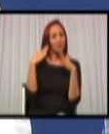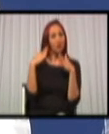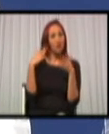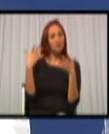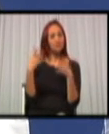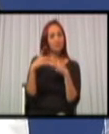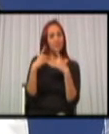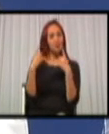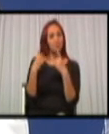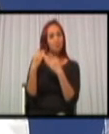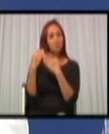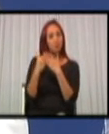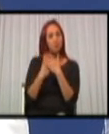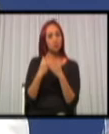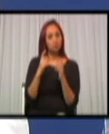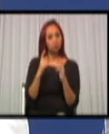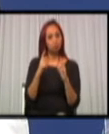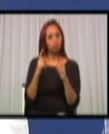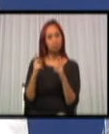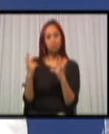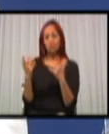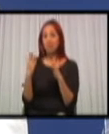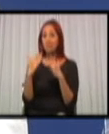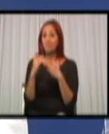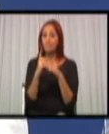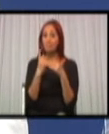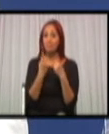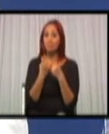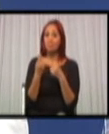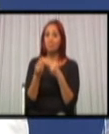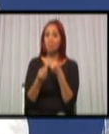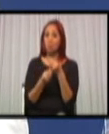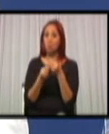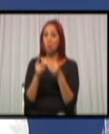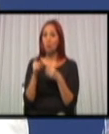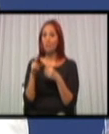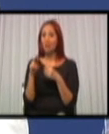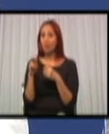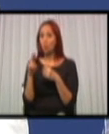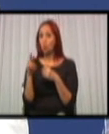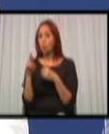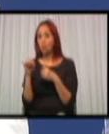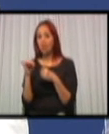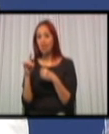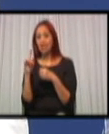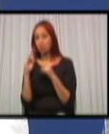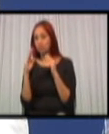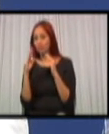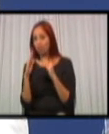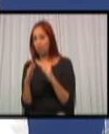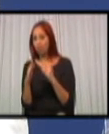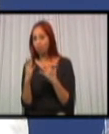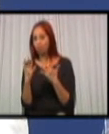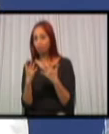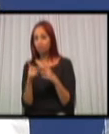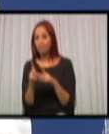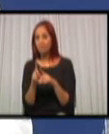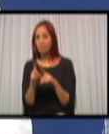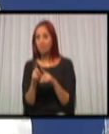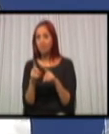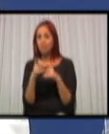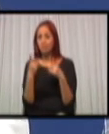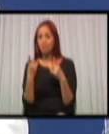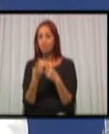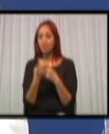el departamento de recaudación tributaria está desenfocado, el departamento de produría está desenfocado, el